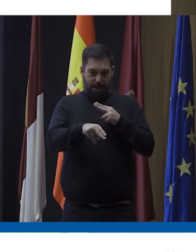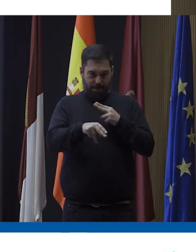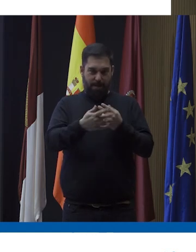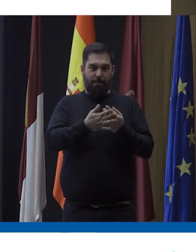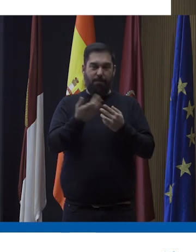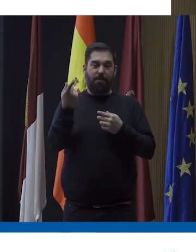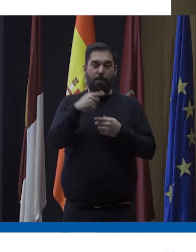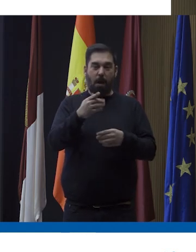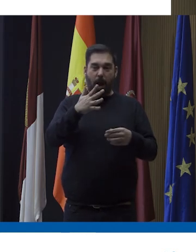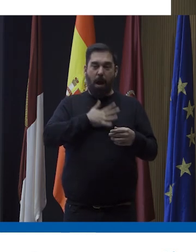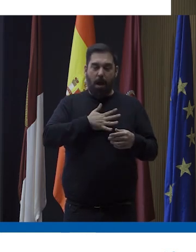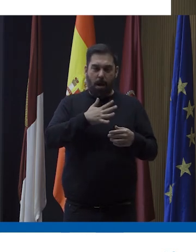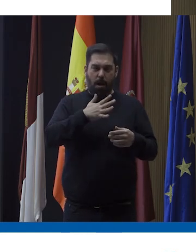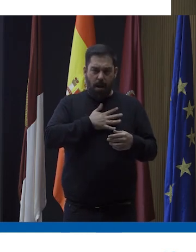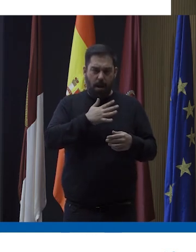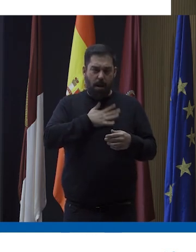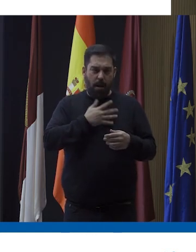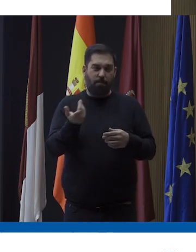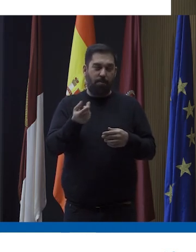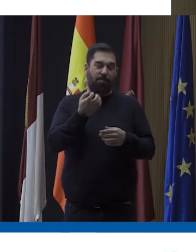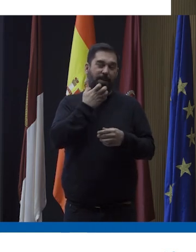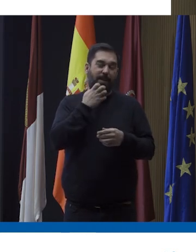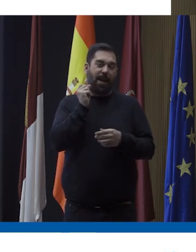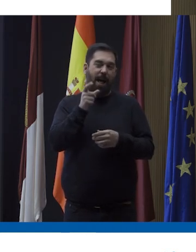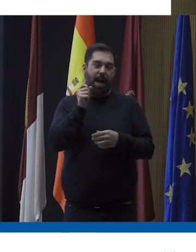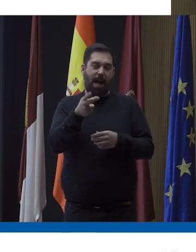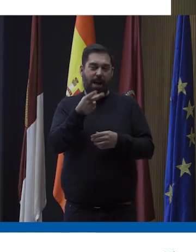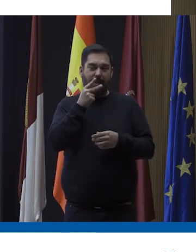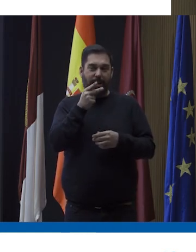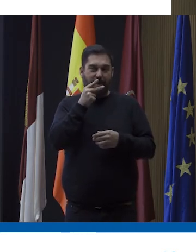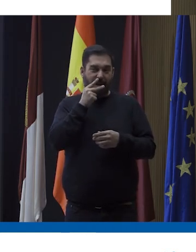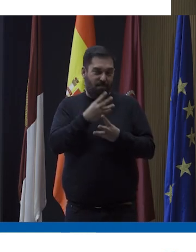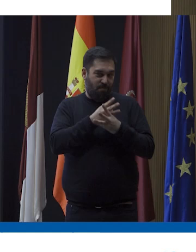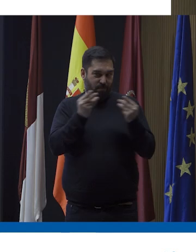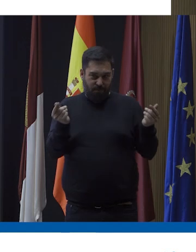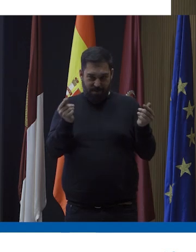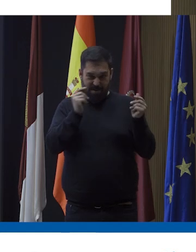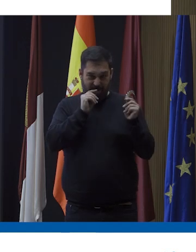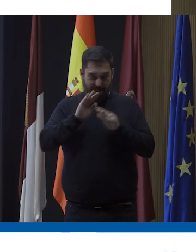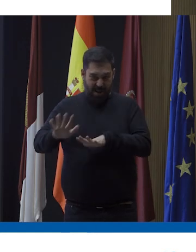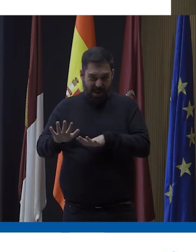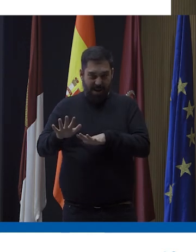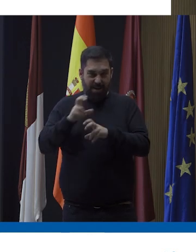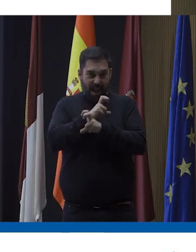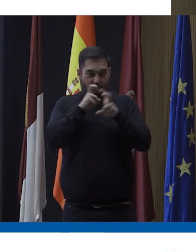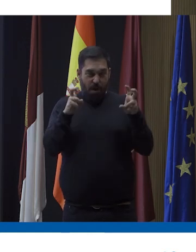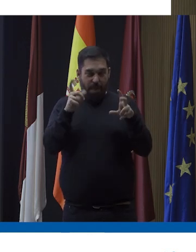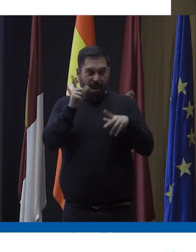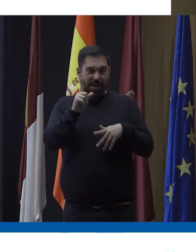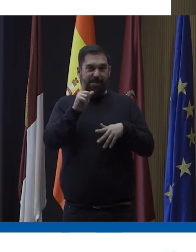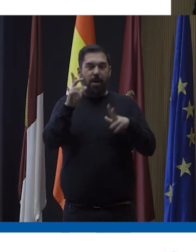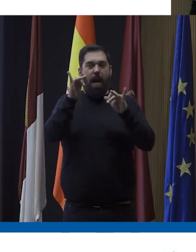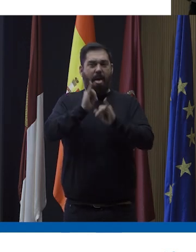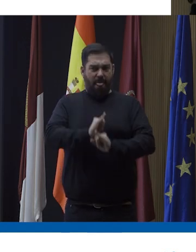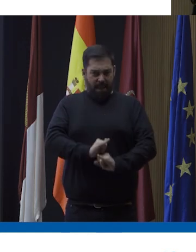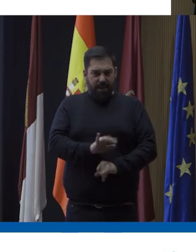esos ataques de tos o si tienen hábitos de tabaco, eliminarlos, no engordar y si es posible adelgazar. Y muchas mujeres simplemente